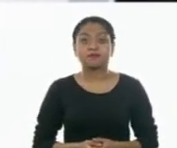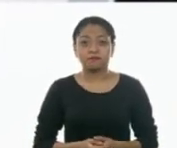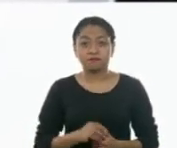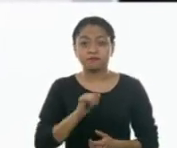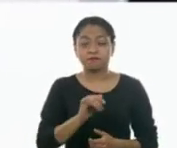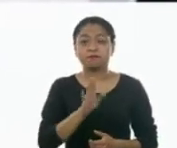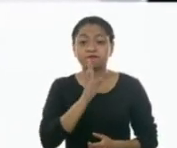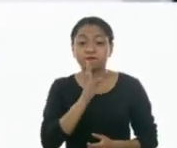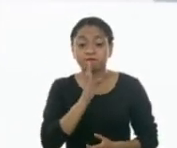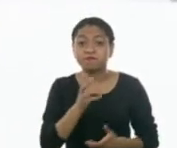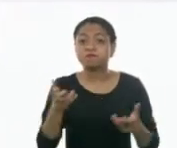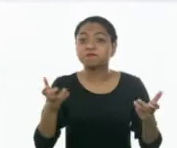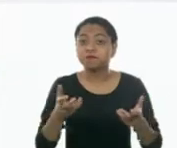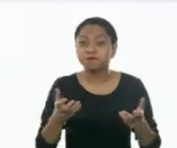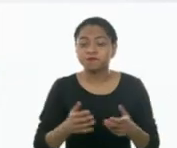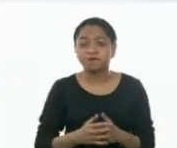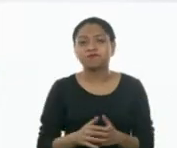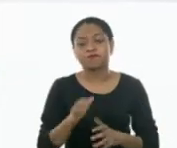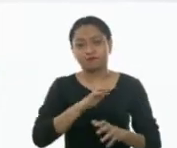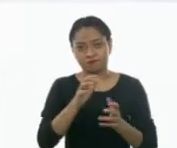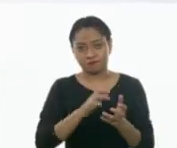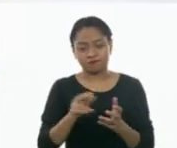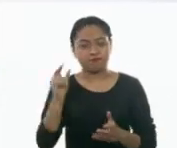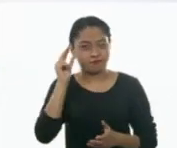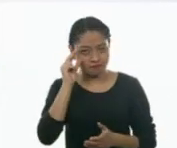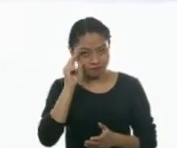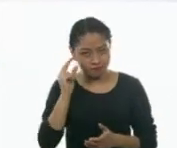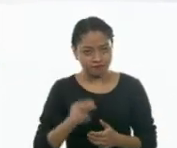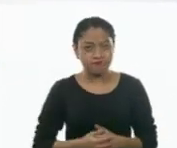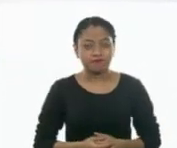No uvas. Las uvas. Muy